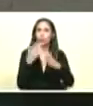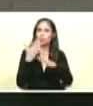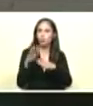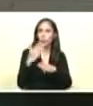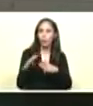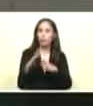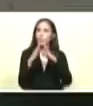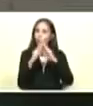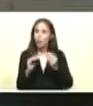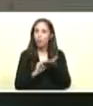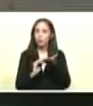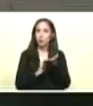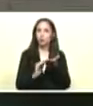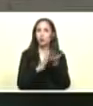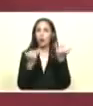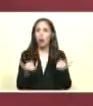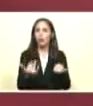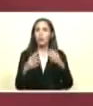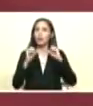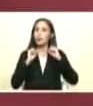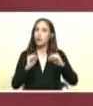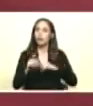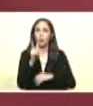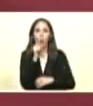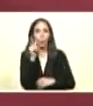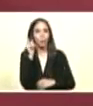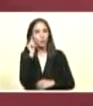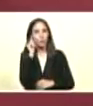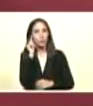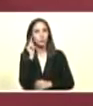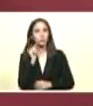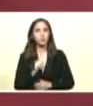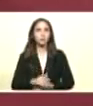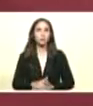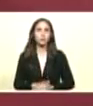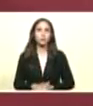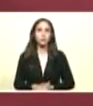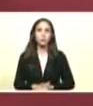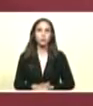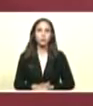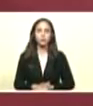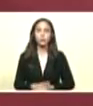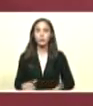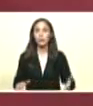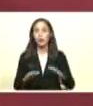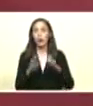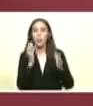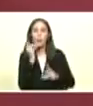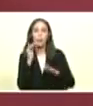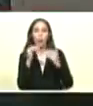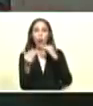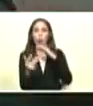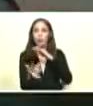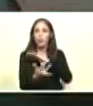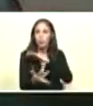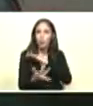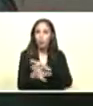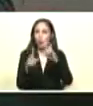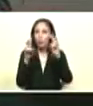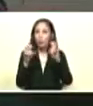Indomables somos los venezolanos y las venezolanas. Y con la ayuda del mundo, más